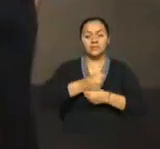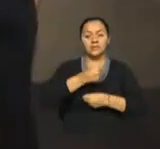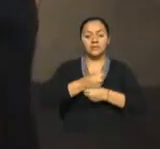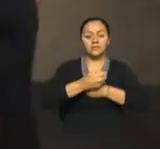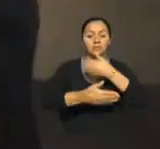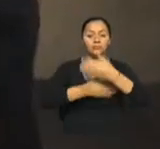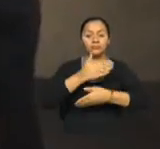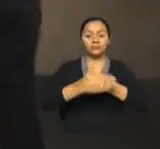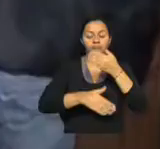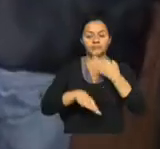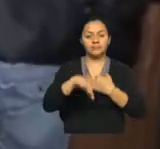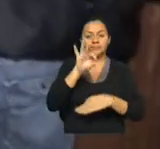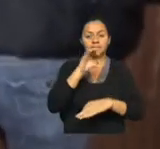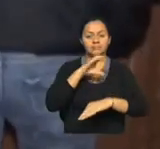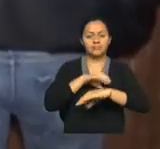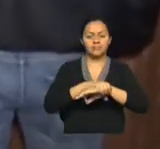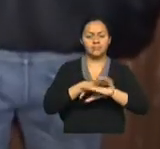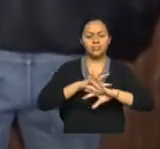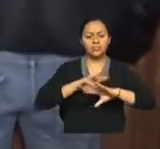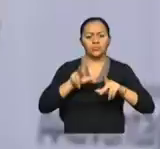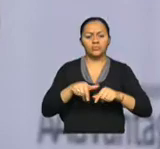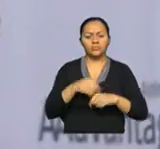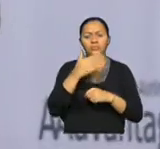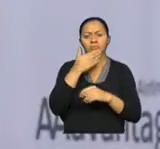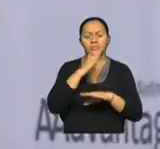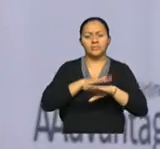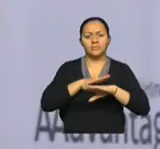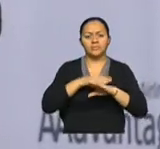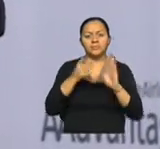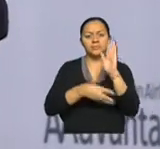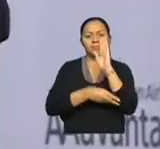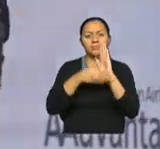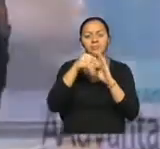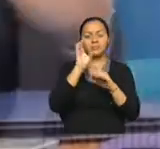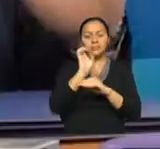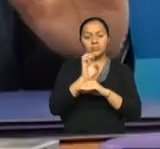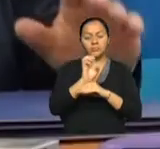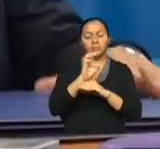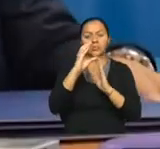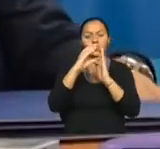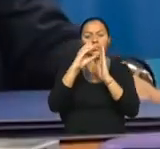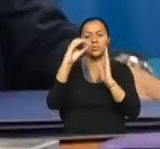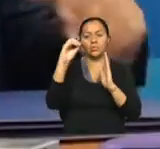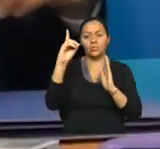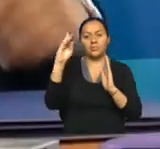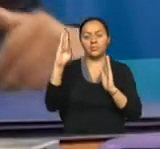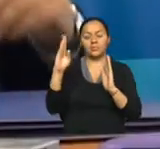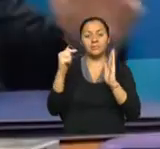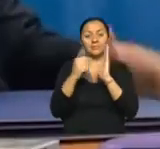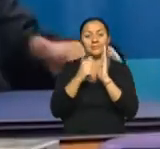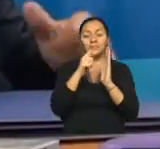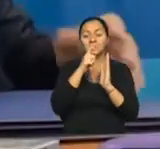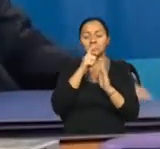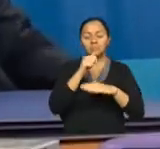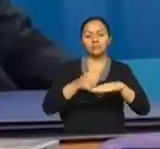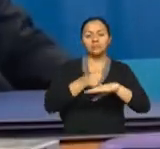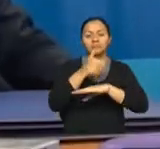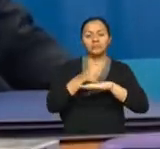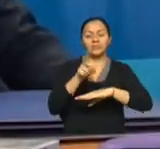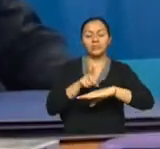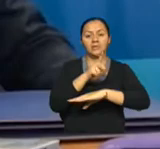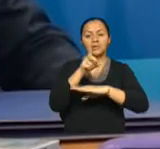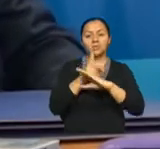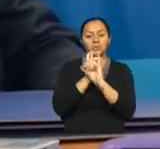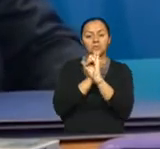institución fue la detención de las redes de corrupción en los casos Petroecuador y Odebrecht. Así lo aseguró Leonardo Orlando, director de la